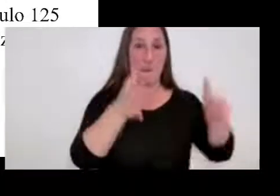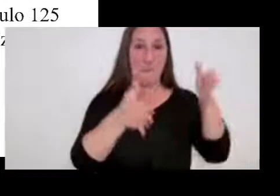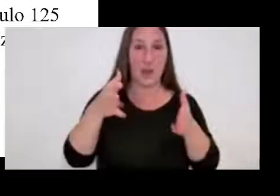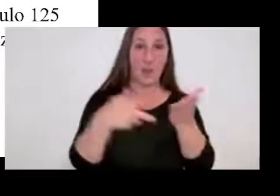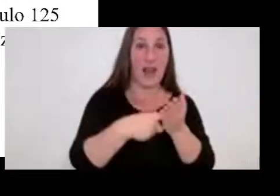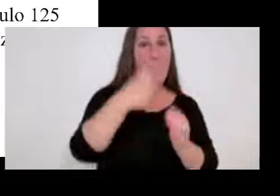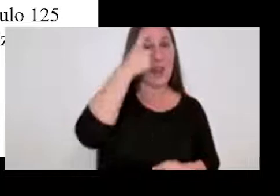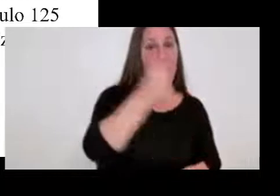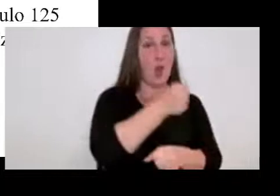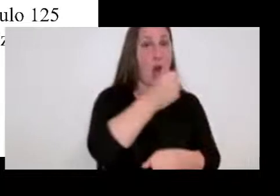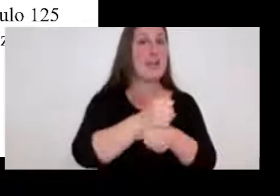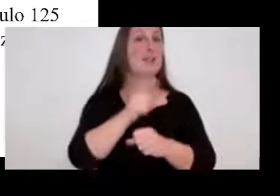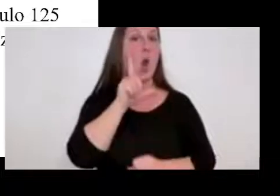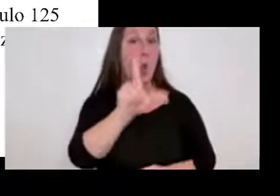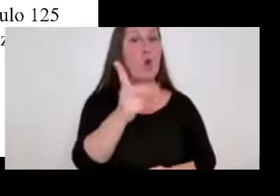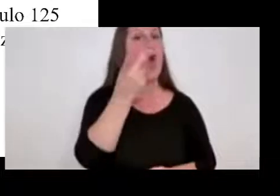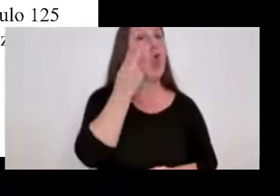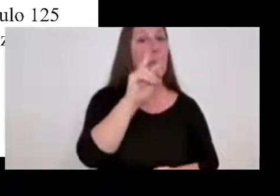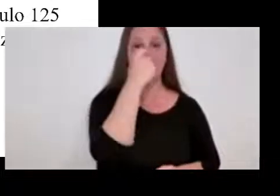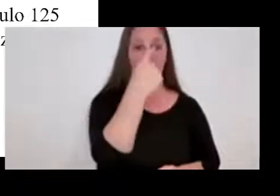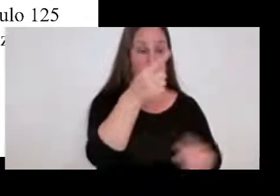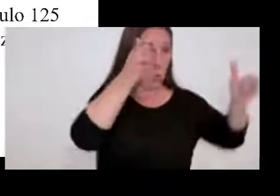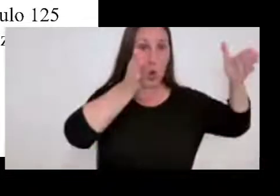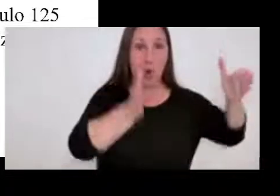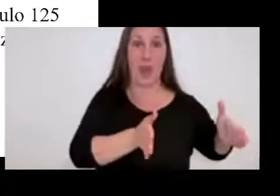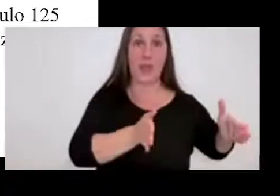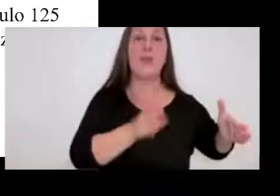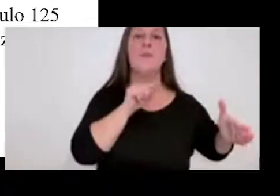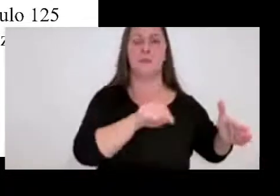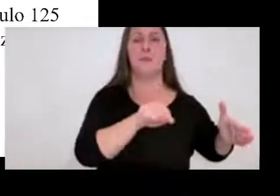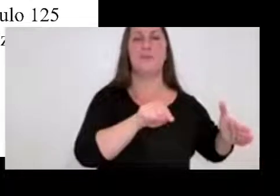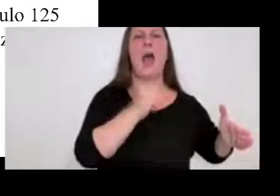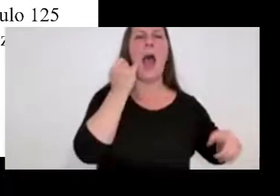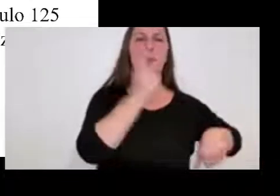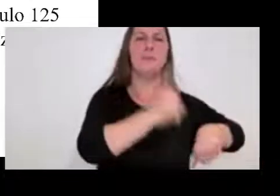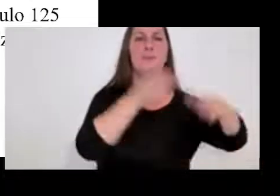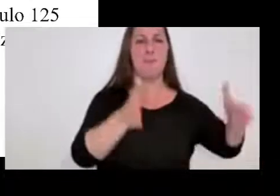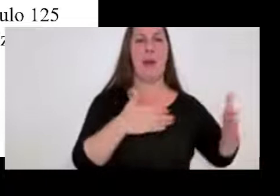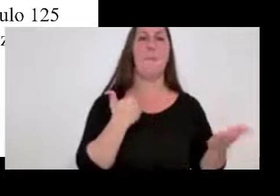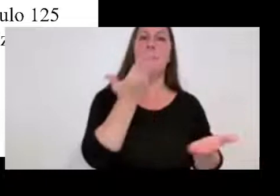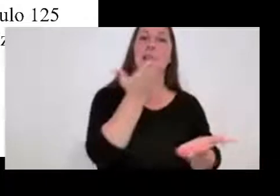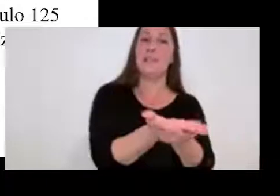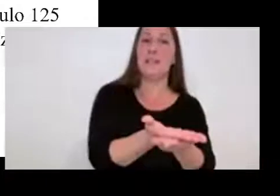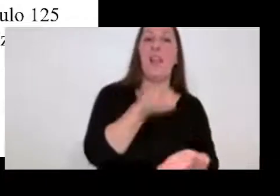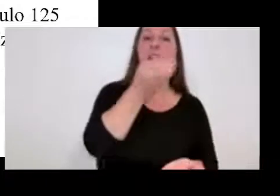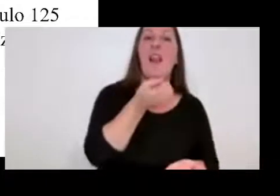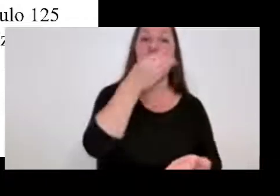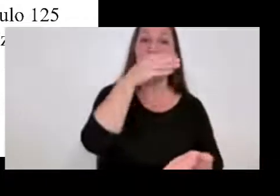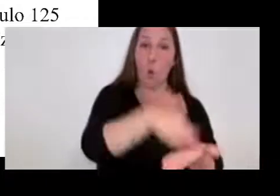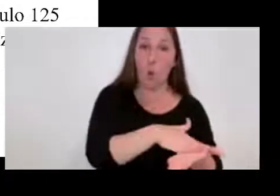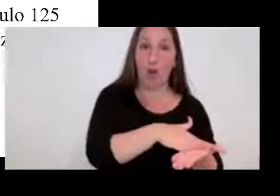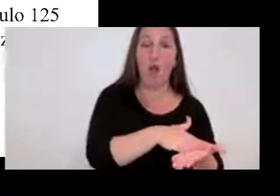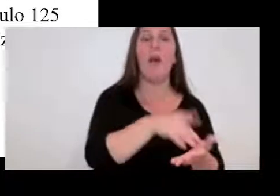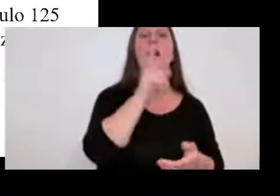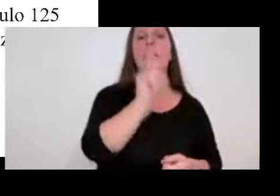enero a julio del año 2021 nos pone también plazo para la presentación de las declaraciones y a partir del